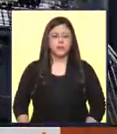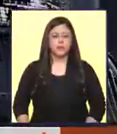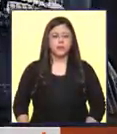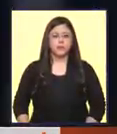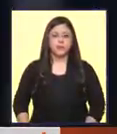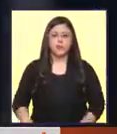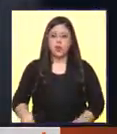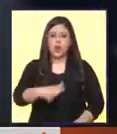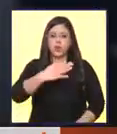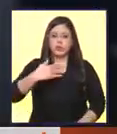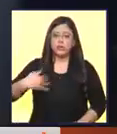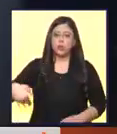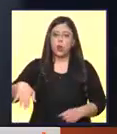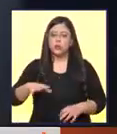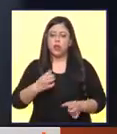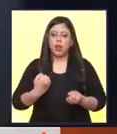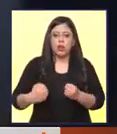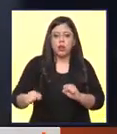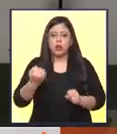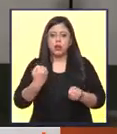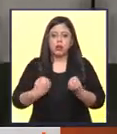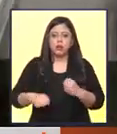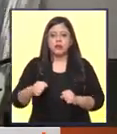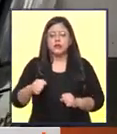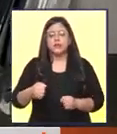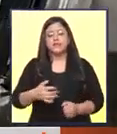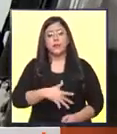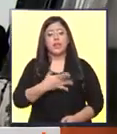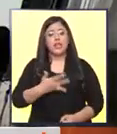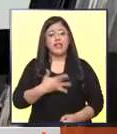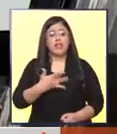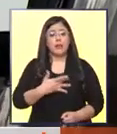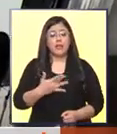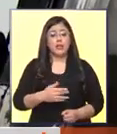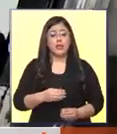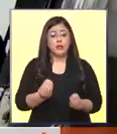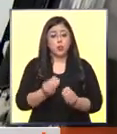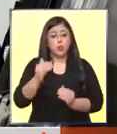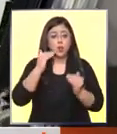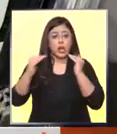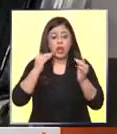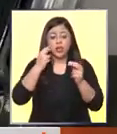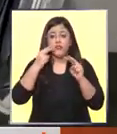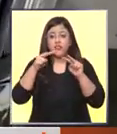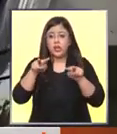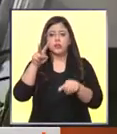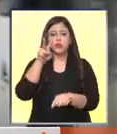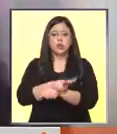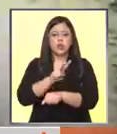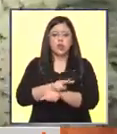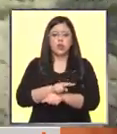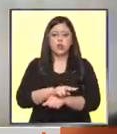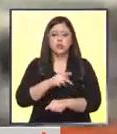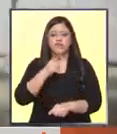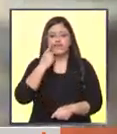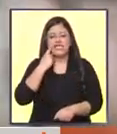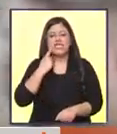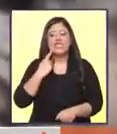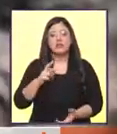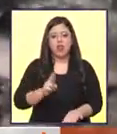Situación caótica de la que lamentablemente decenas de niños fueron testigos, los que se empaparon de una triste realidad. Sea quien sea el responsable